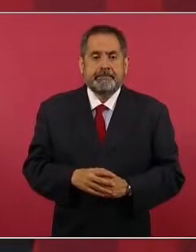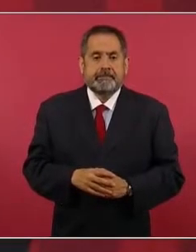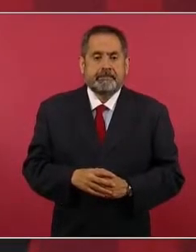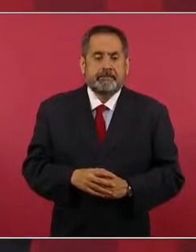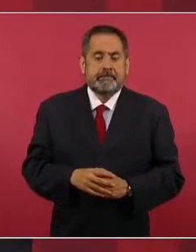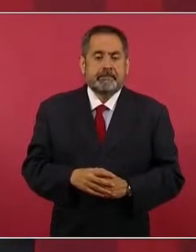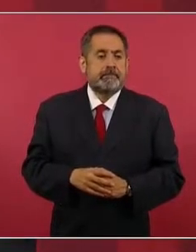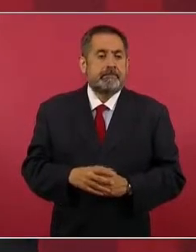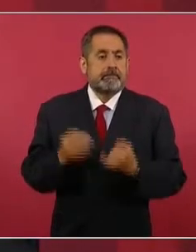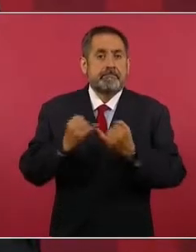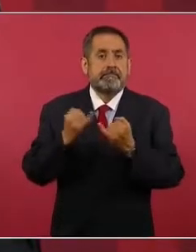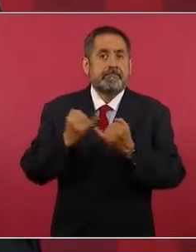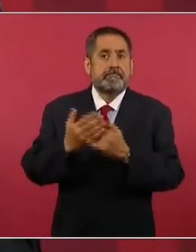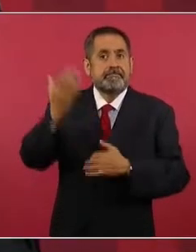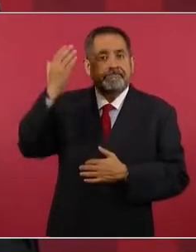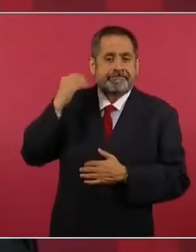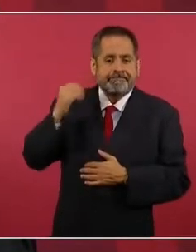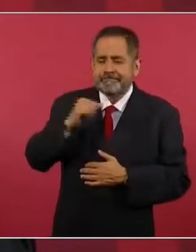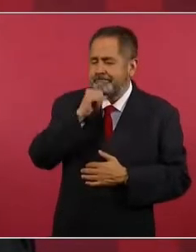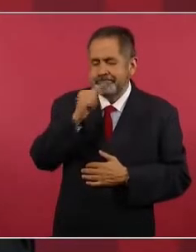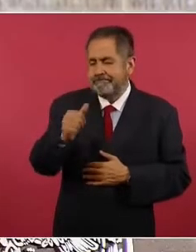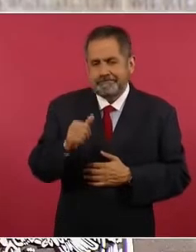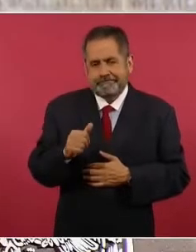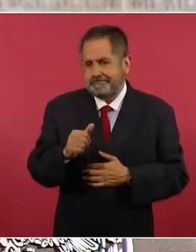de antes.